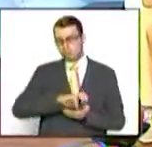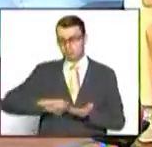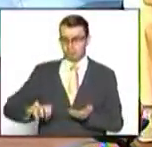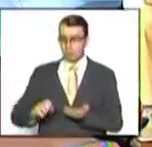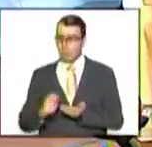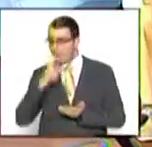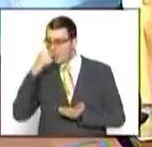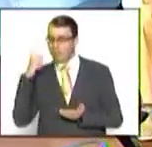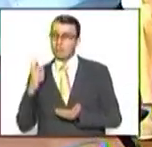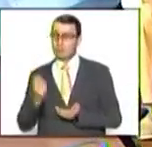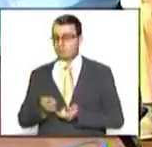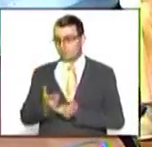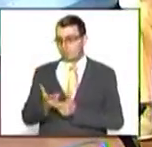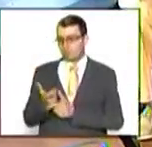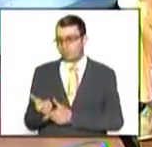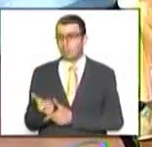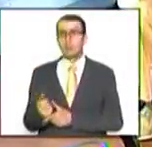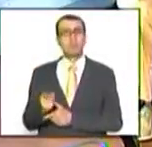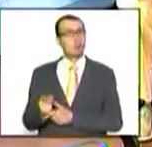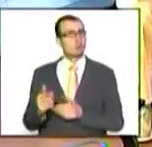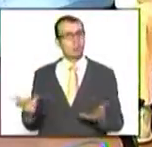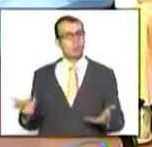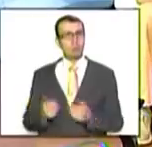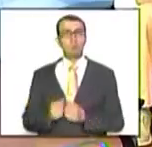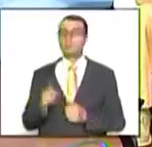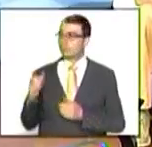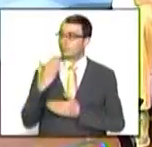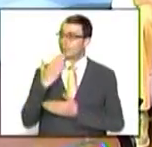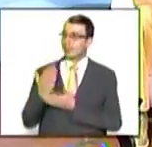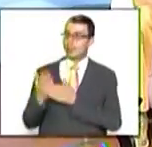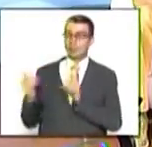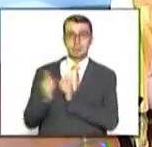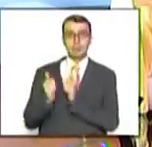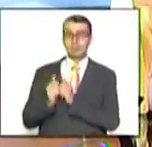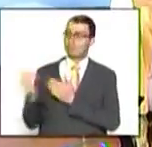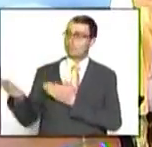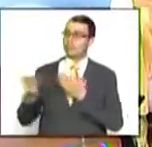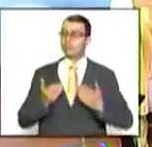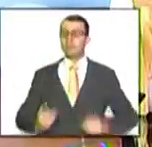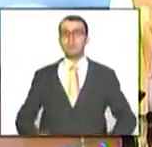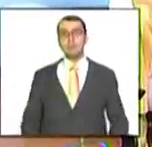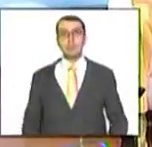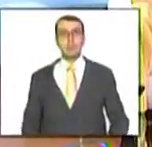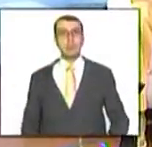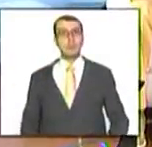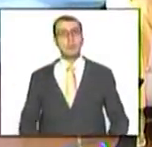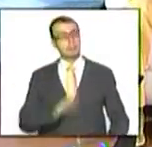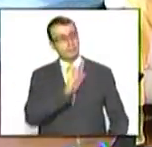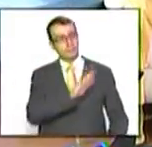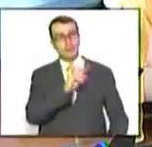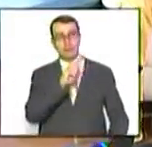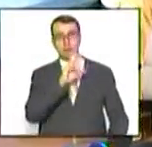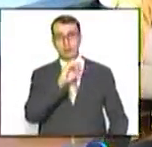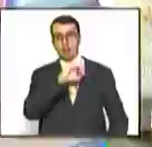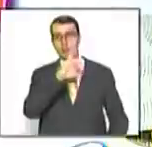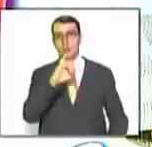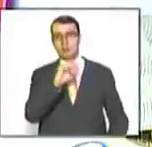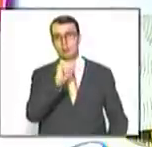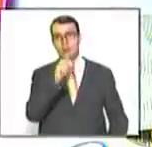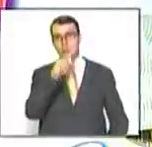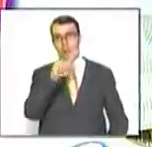Javier Rodríguez Valencia, muchas gracias por estar con nosotros y bienvenido a Conexión Vital. Doctor Rojas, muchas gracias por la